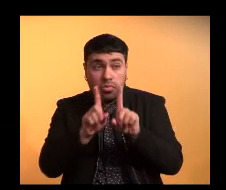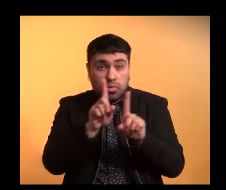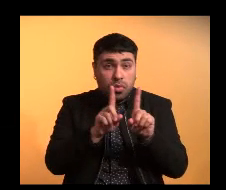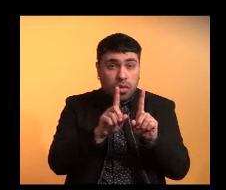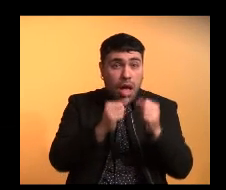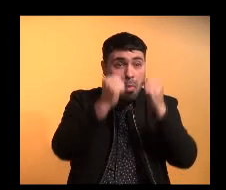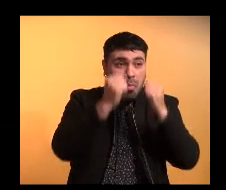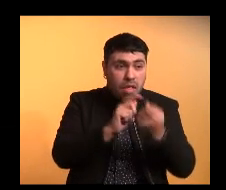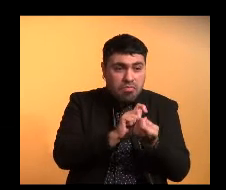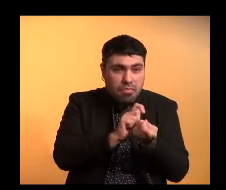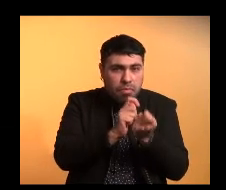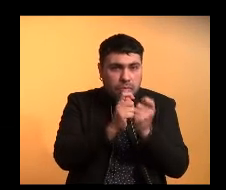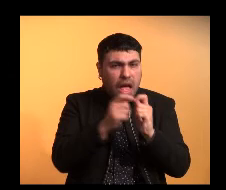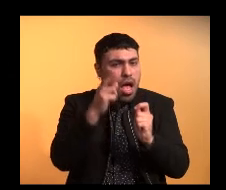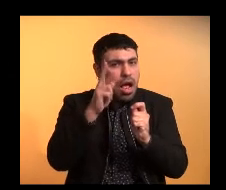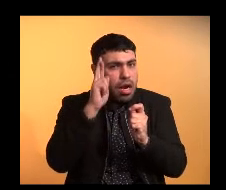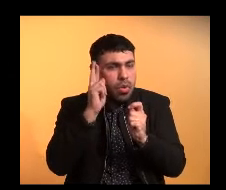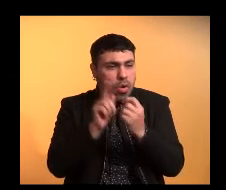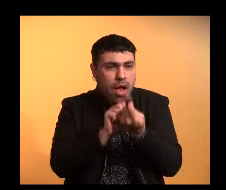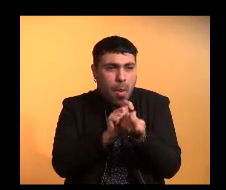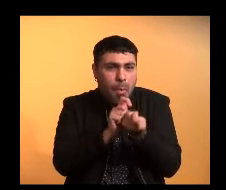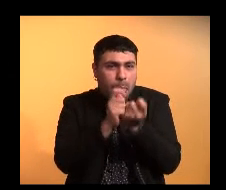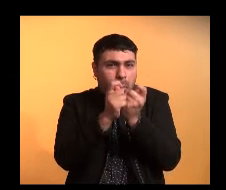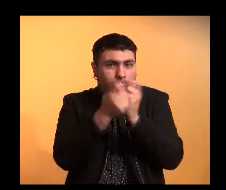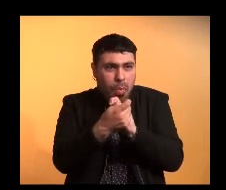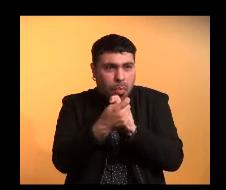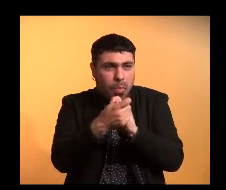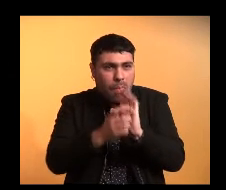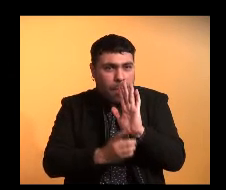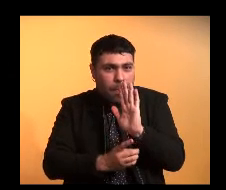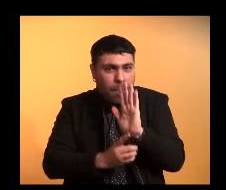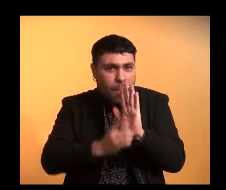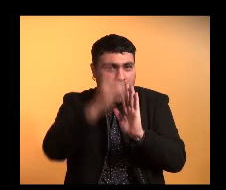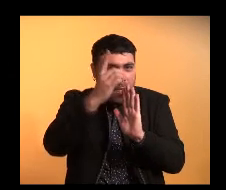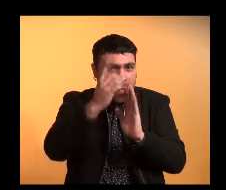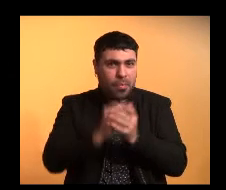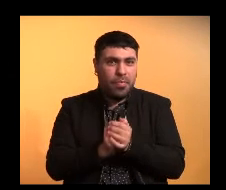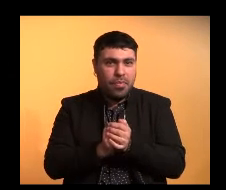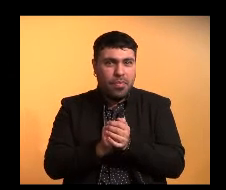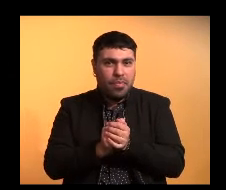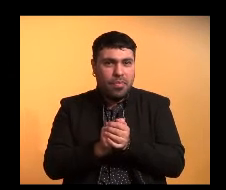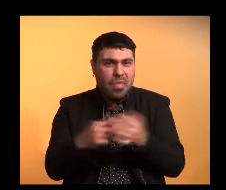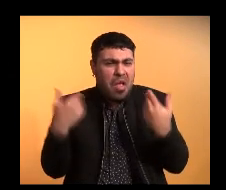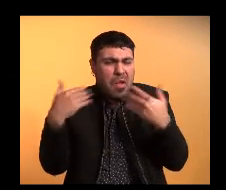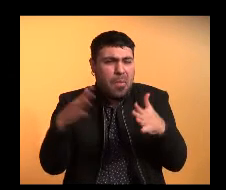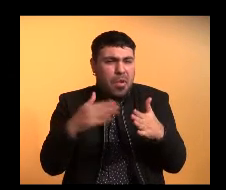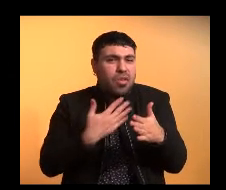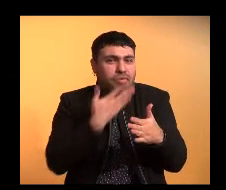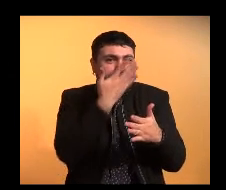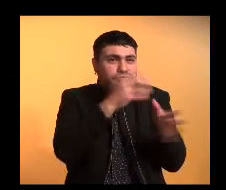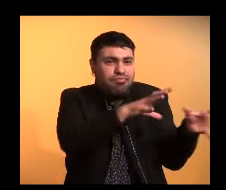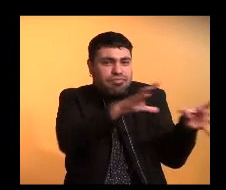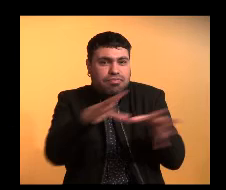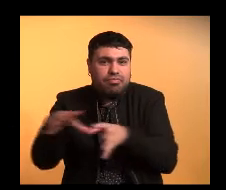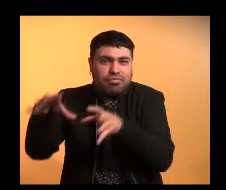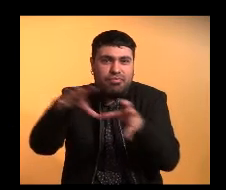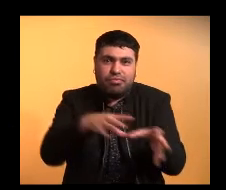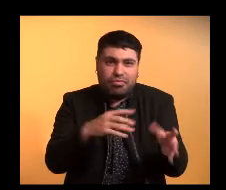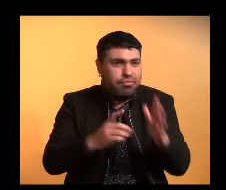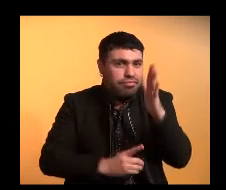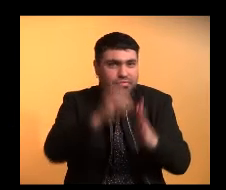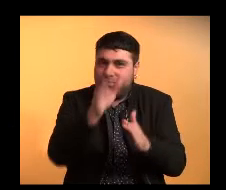bien adaptadas cuando tienen este efecto abrasivo del hielo y pueden crecer rápidamente, sobre todo